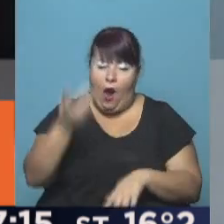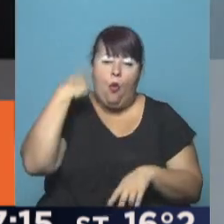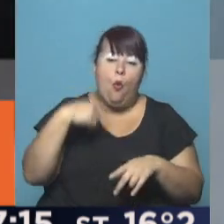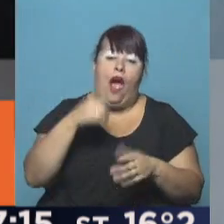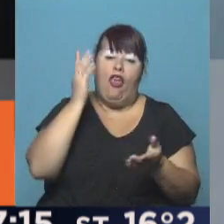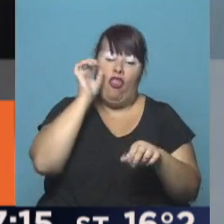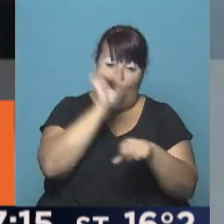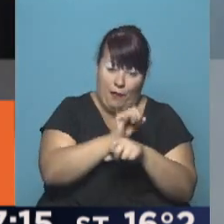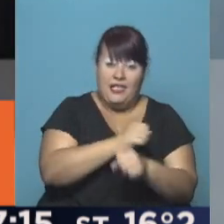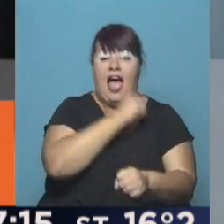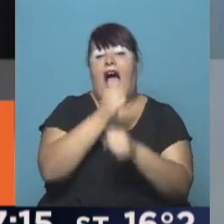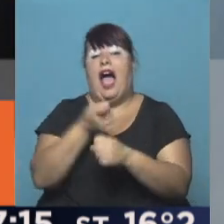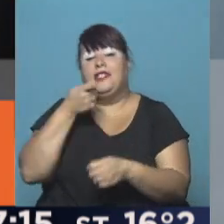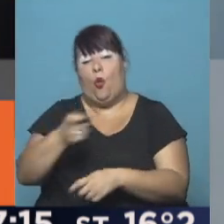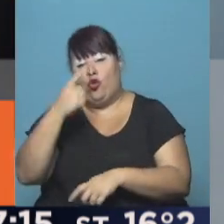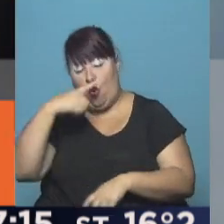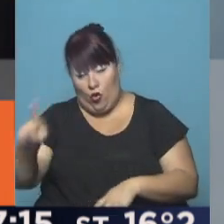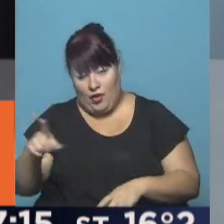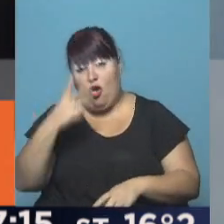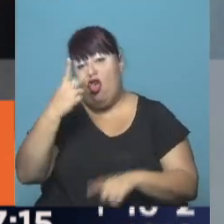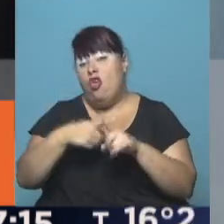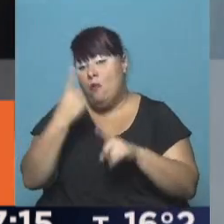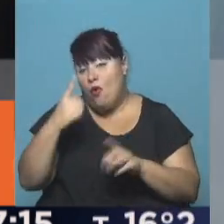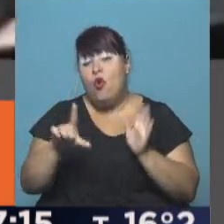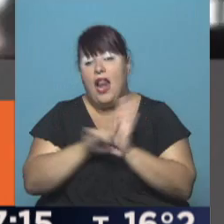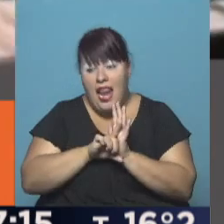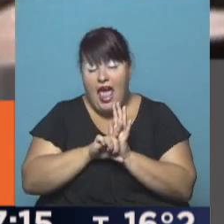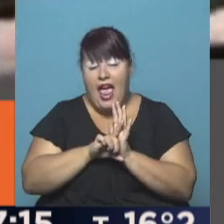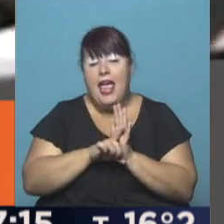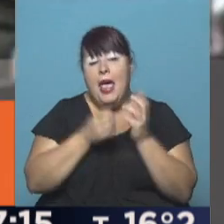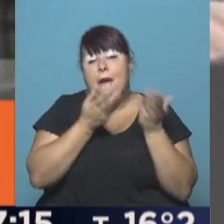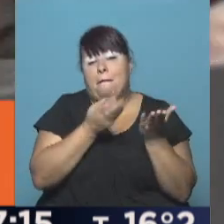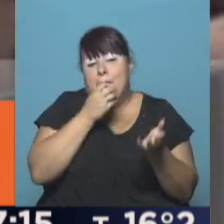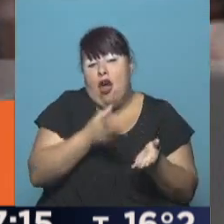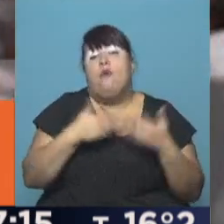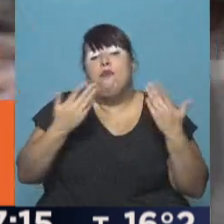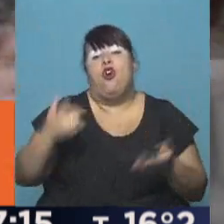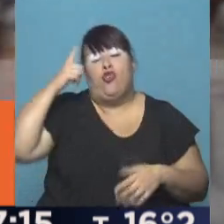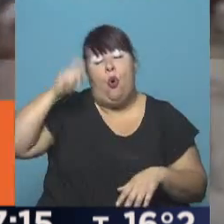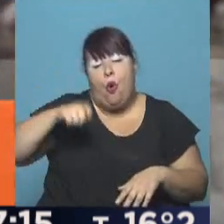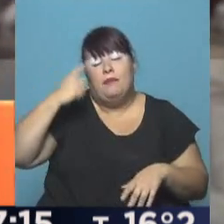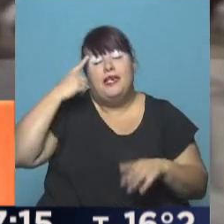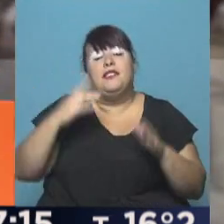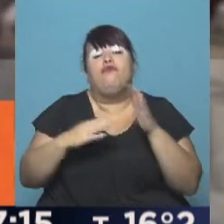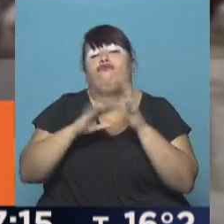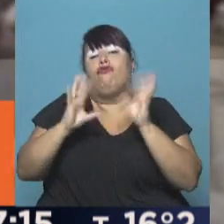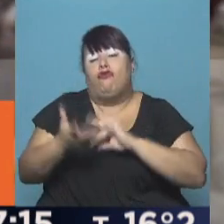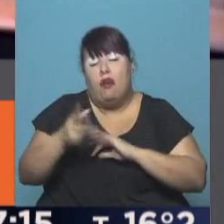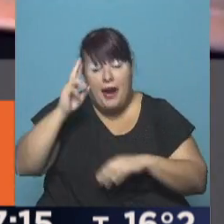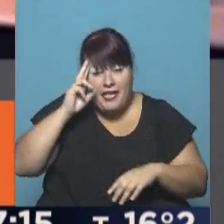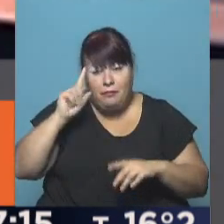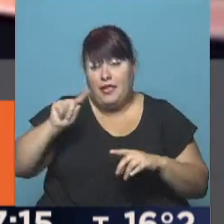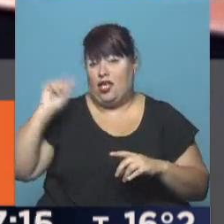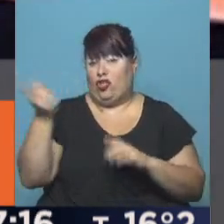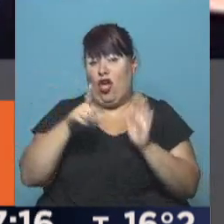se cometió el hecho hasta que se terminó de juzgar la ley del dos por uno es una ley que es más beneficiosa y por eso la corte consagra un principio respetado